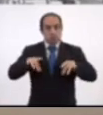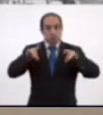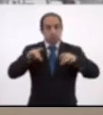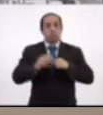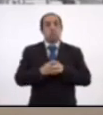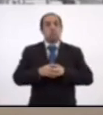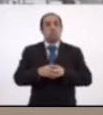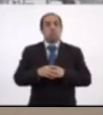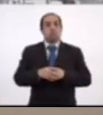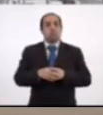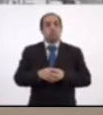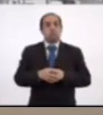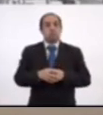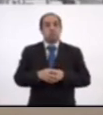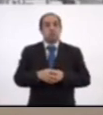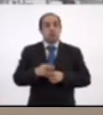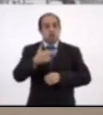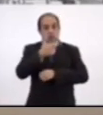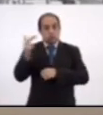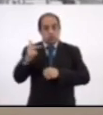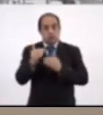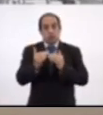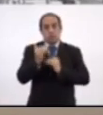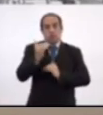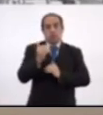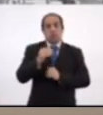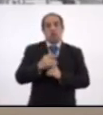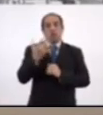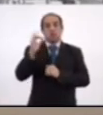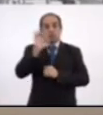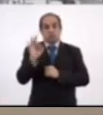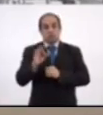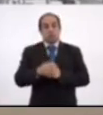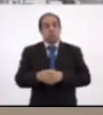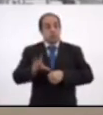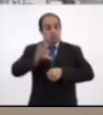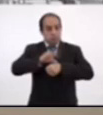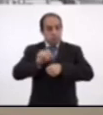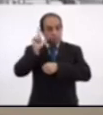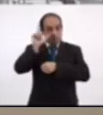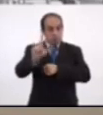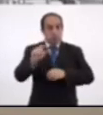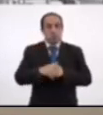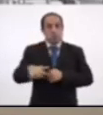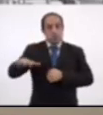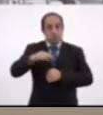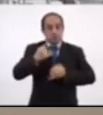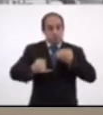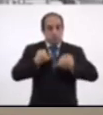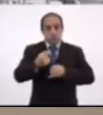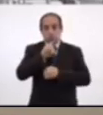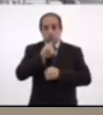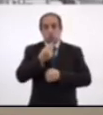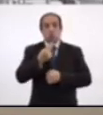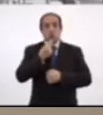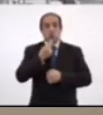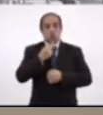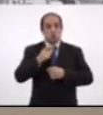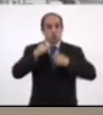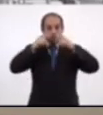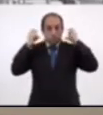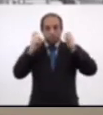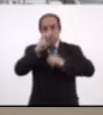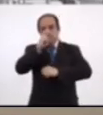se incrementa el aforo en interiores al 50%. Se autorizan a partir del lunes las áreas de juego infantil con uso riguroso de cubrebocas y